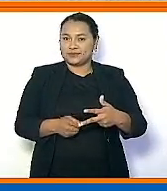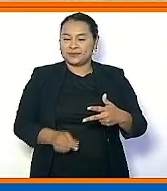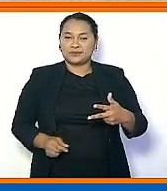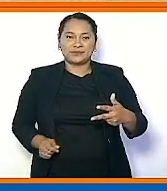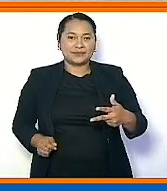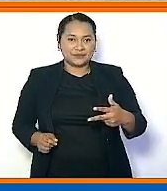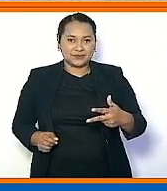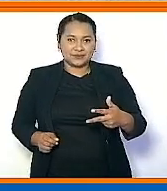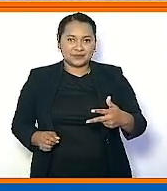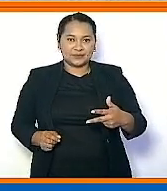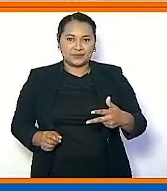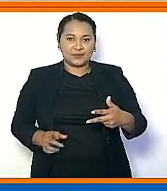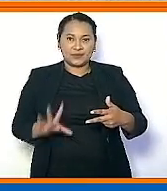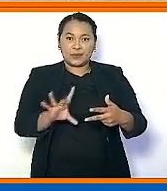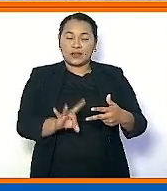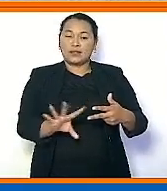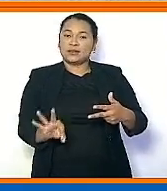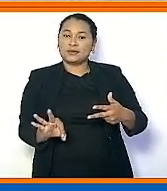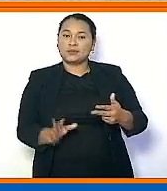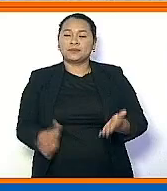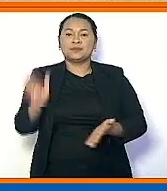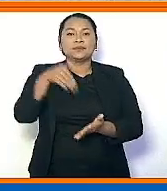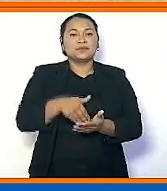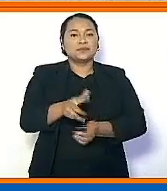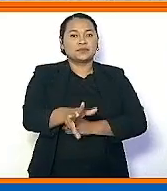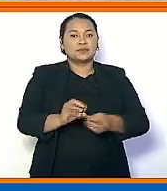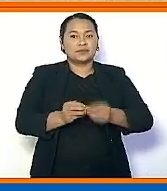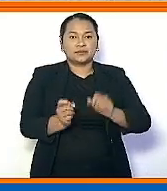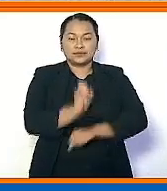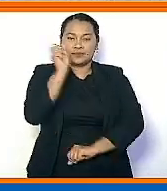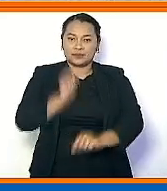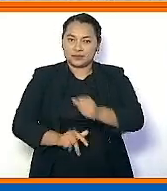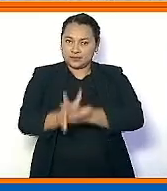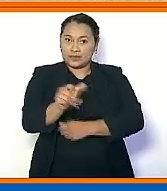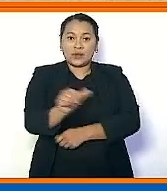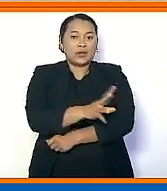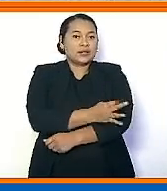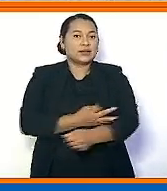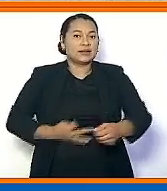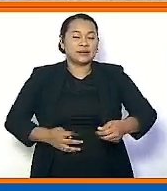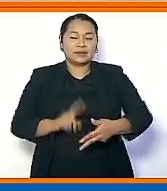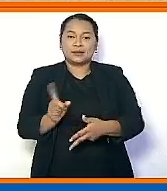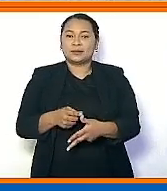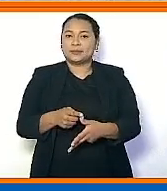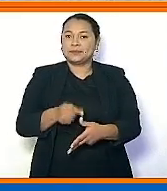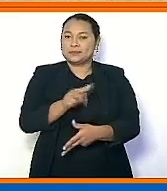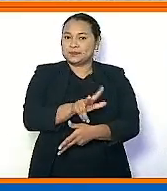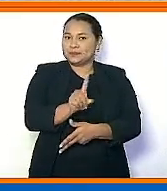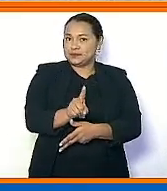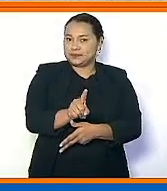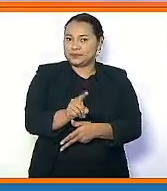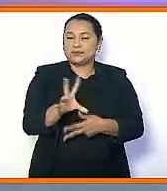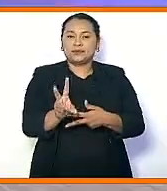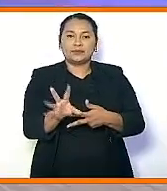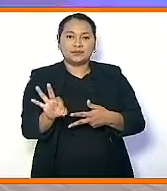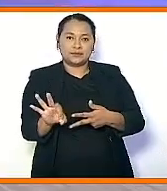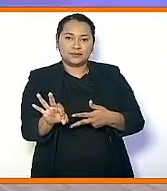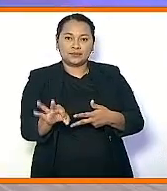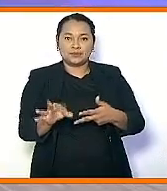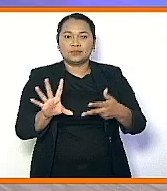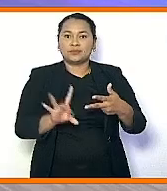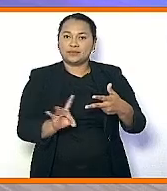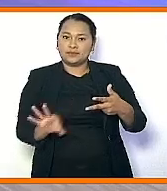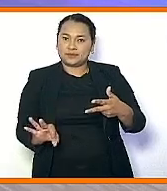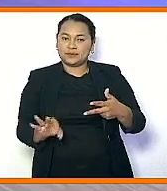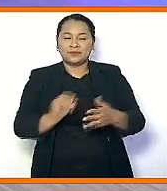3 es el 89. Los números favorecidos para Pega 3 en esta tarde son 31, 79 y